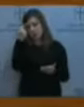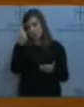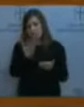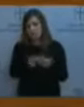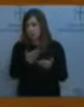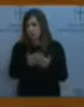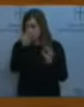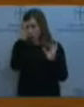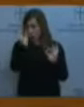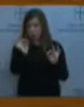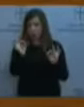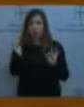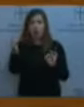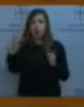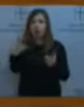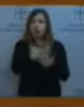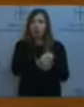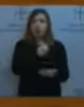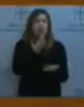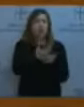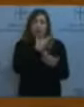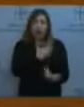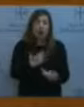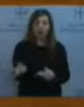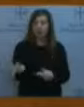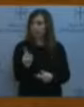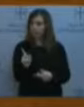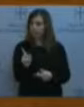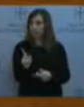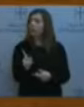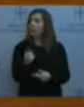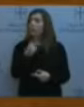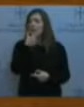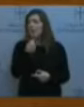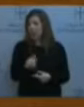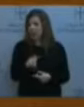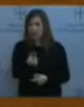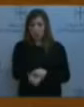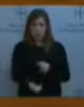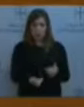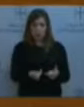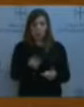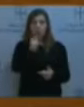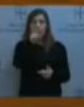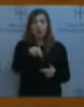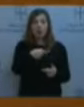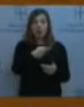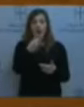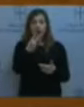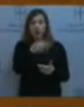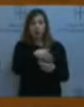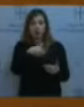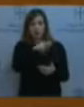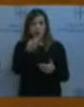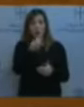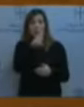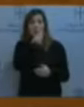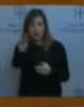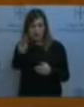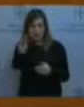lo pedimos todo y todo ahora. Es muy fácil. Hemos metido una enmienda de 1,2 millones de euros más para